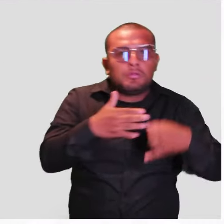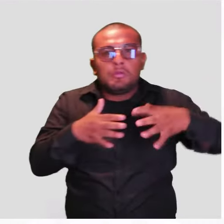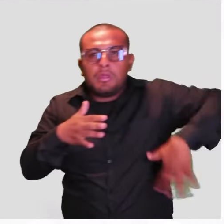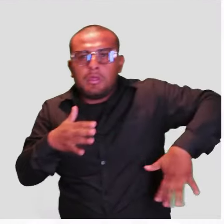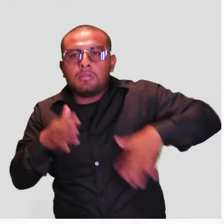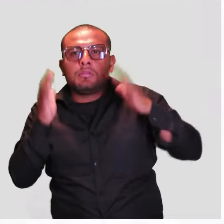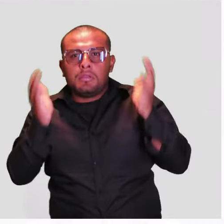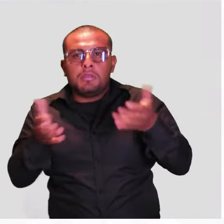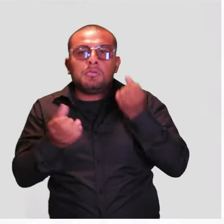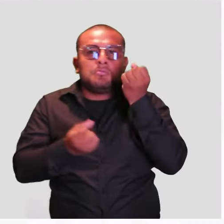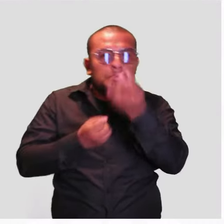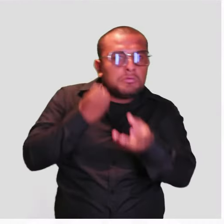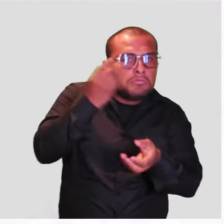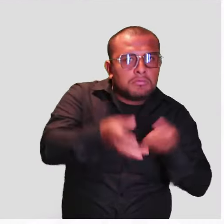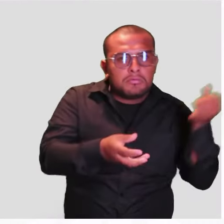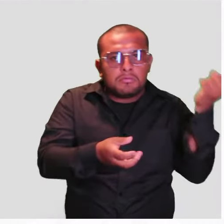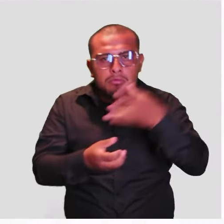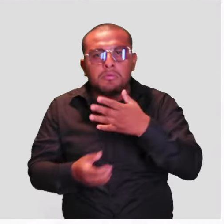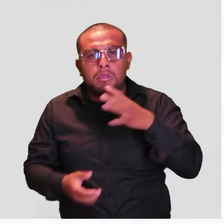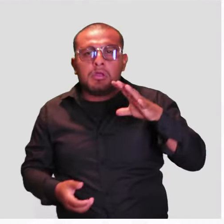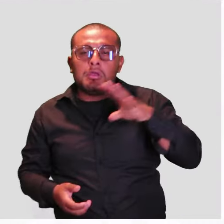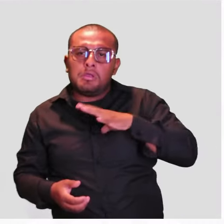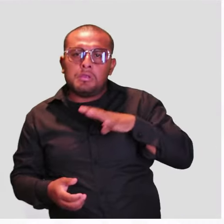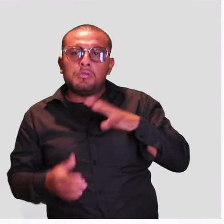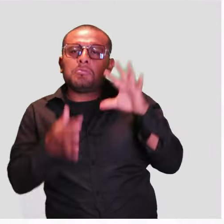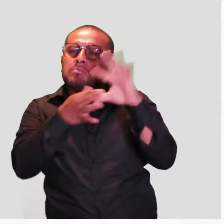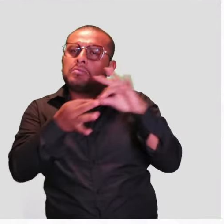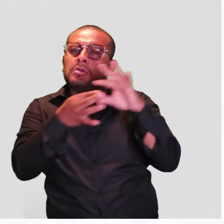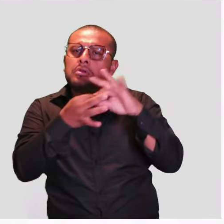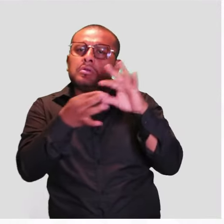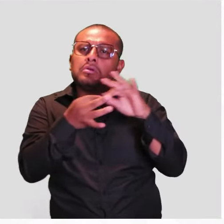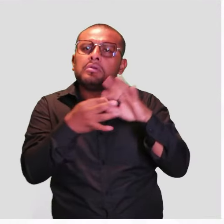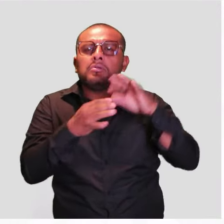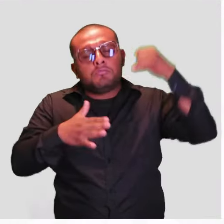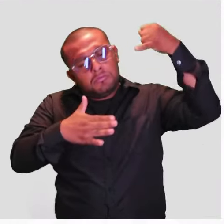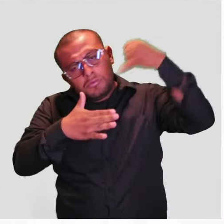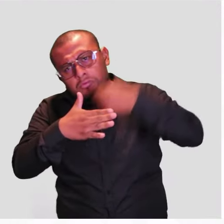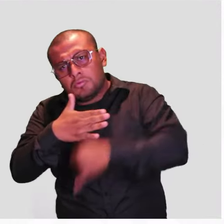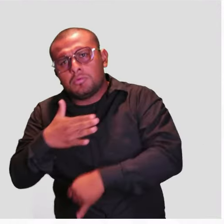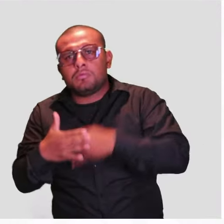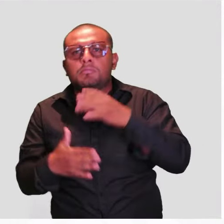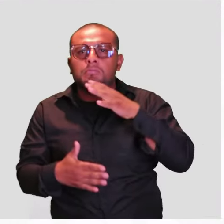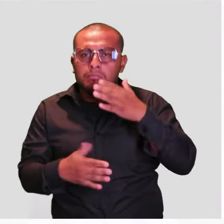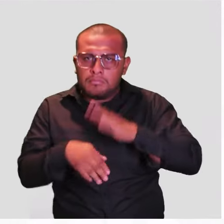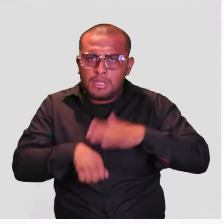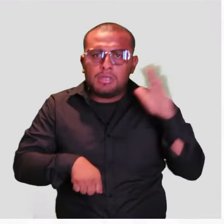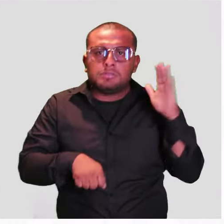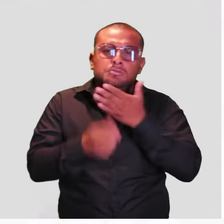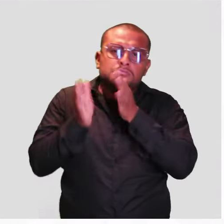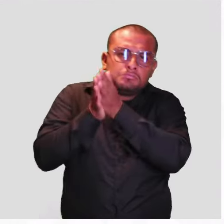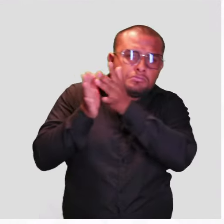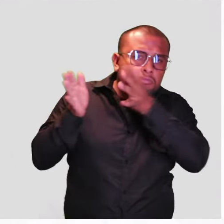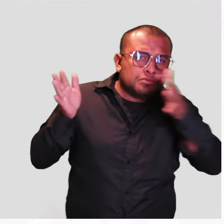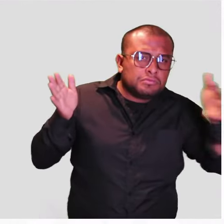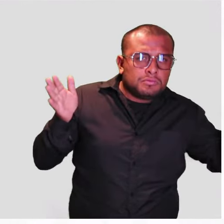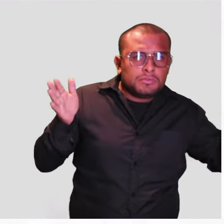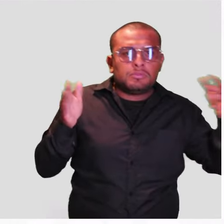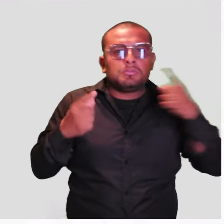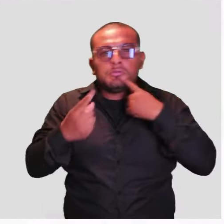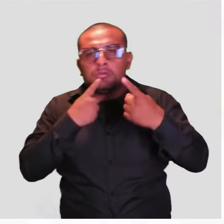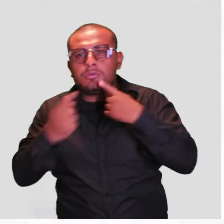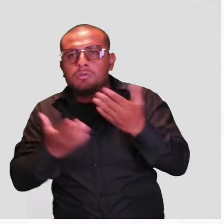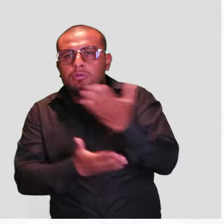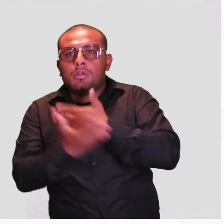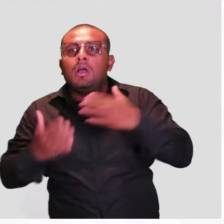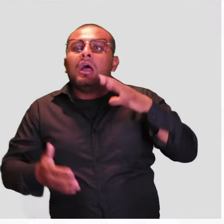subsegmentos anteriores, sobre los temas que se han dirimido a lo largo de este diálogo. Para ello contarán con 3